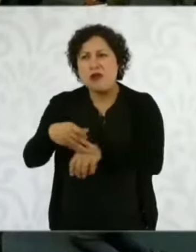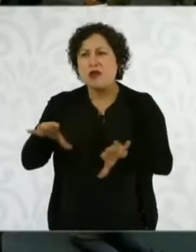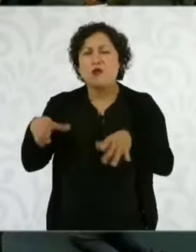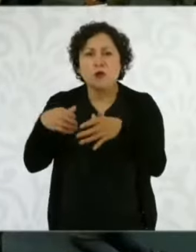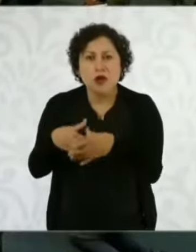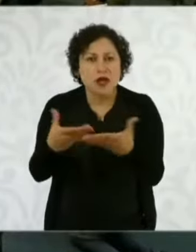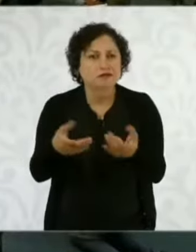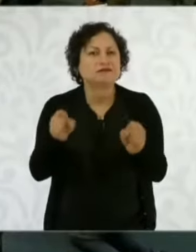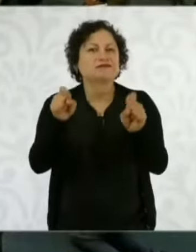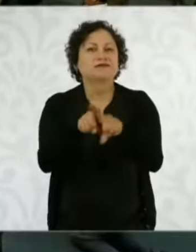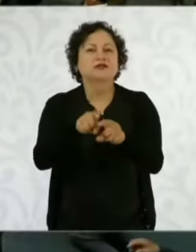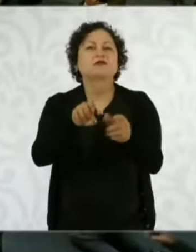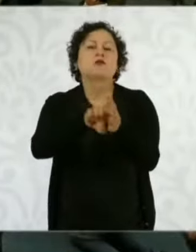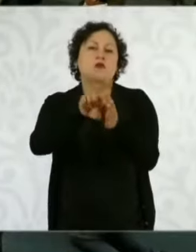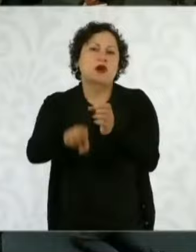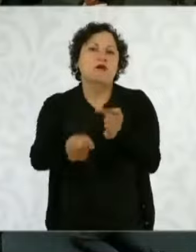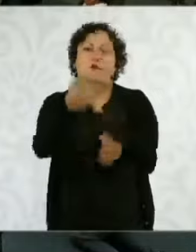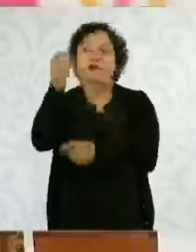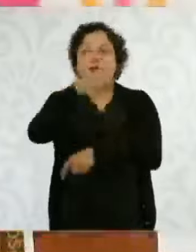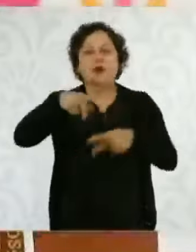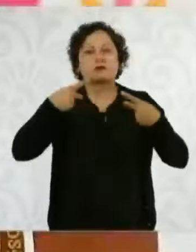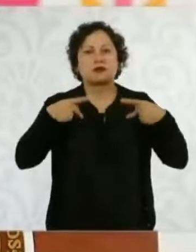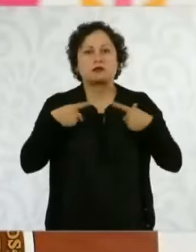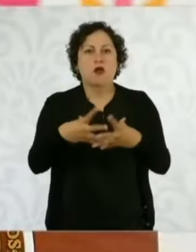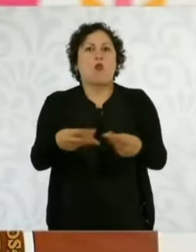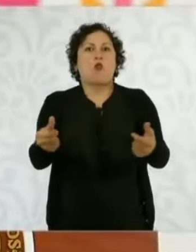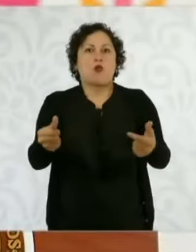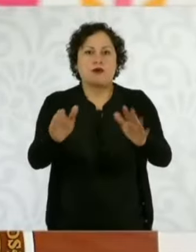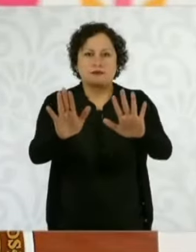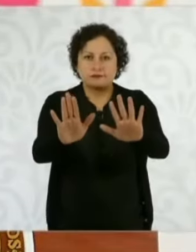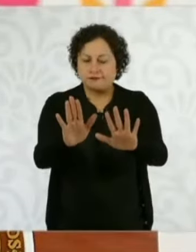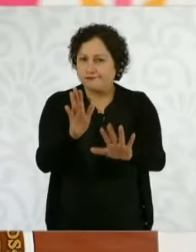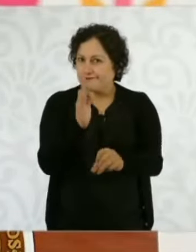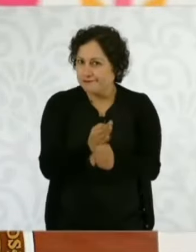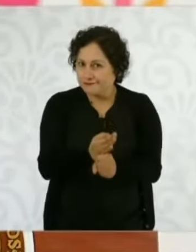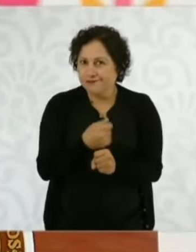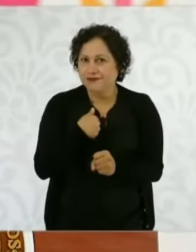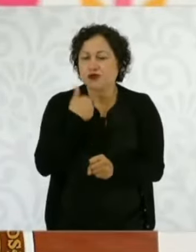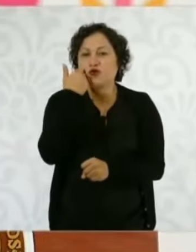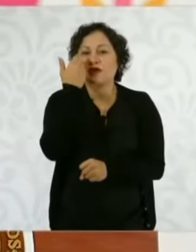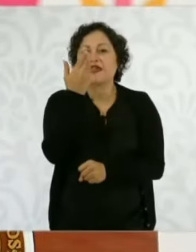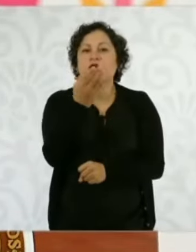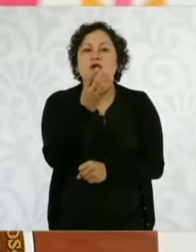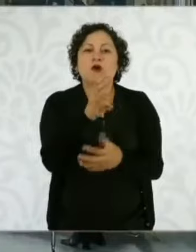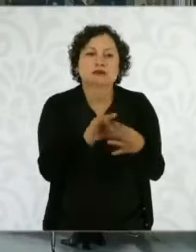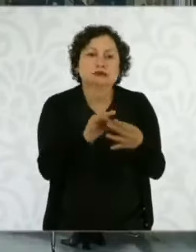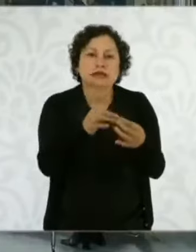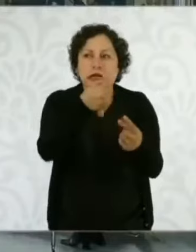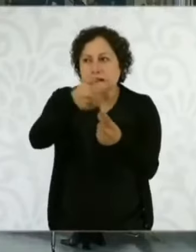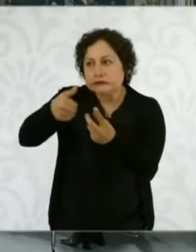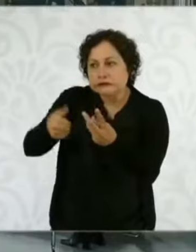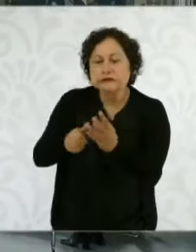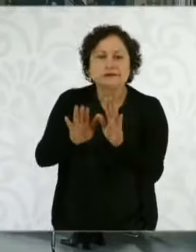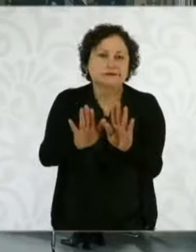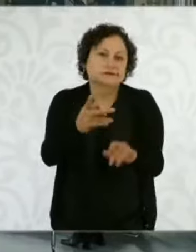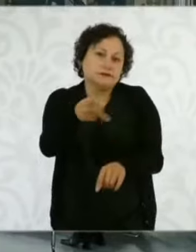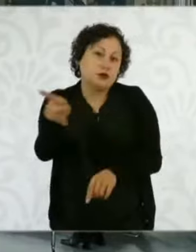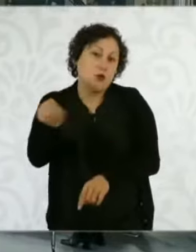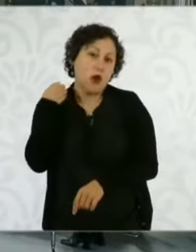también situación de personas desaparecidas. No quisiera, por lo polémico de los temas, hablar de situaciones particulares, pero esto está viviendo en